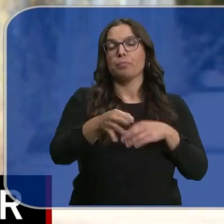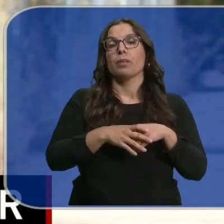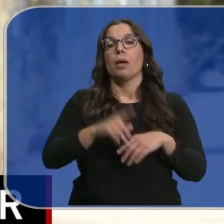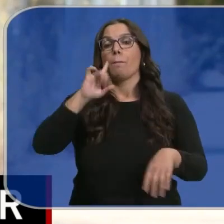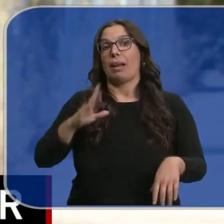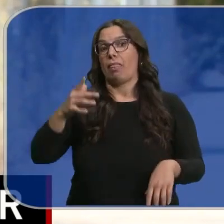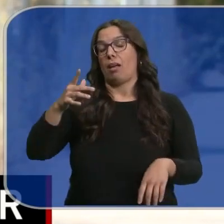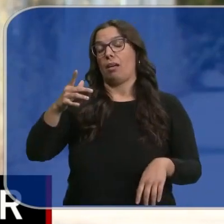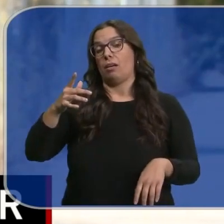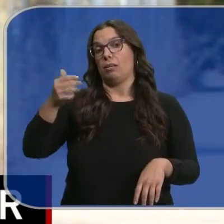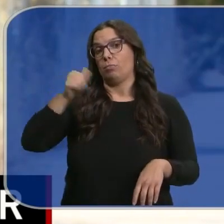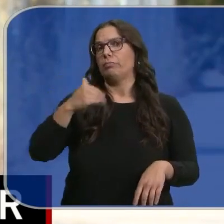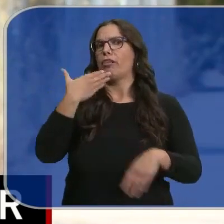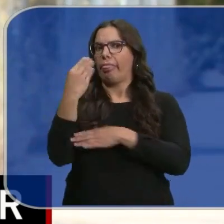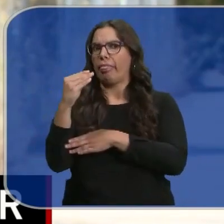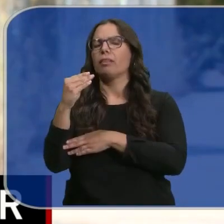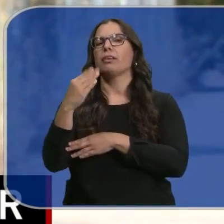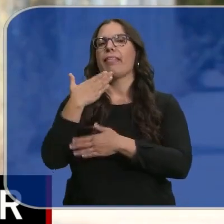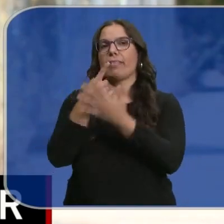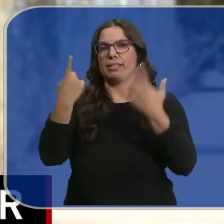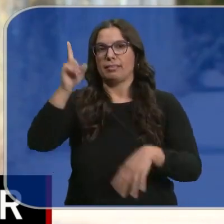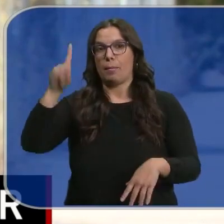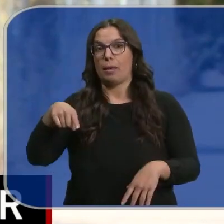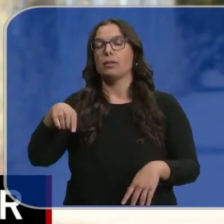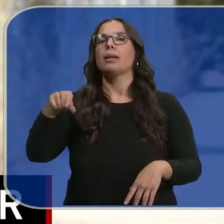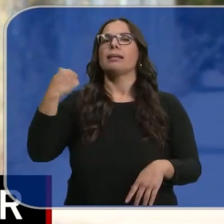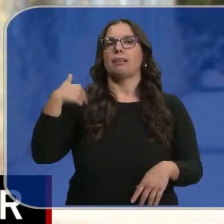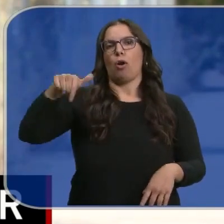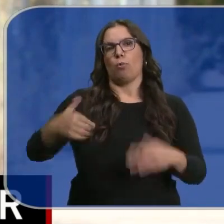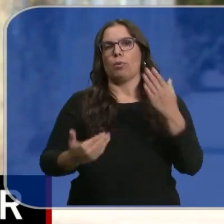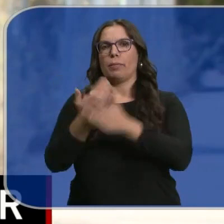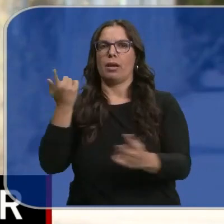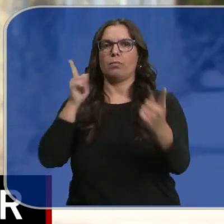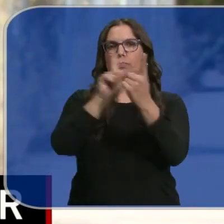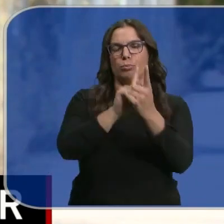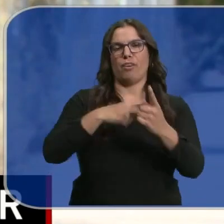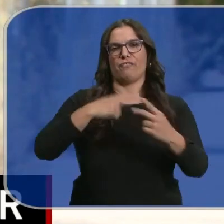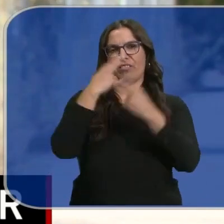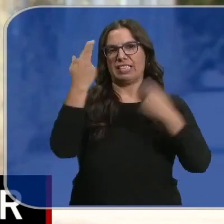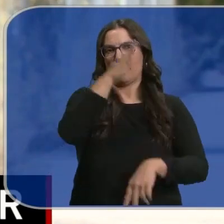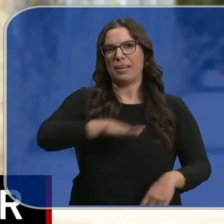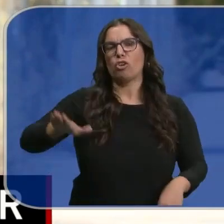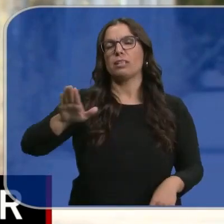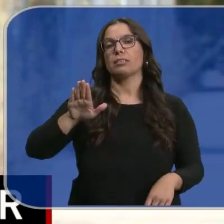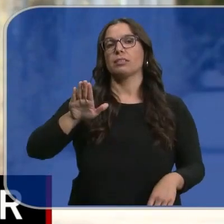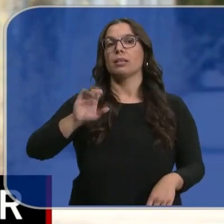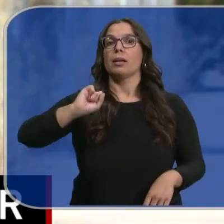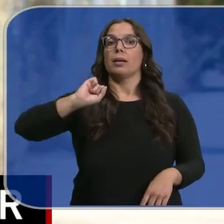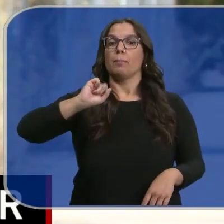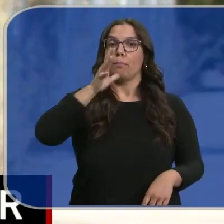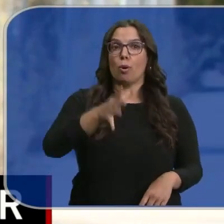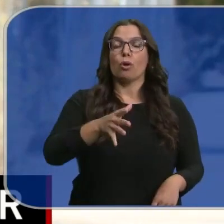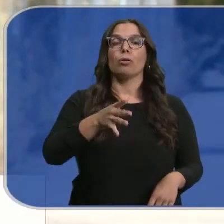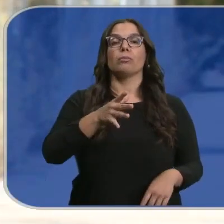autor de la agresión sexual, otro adolescente de 16 años, ya ha pasado esta mañana a disposición de la Fiscalía de Menores después de ser